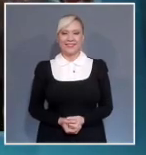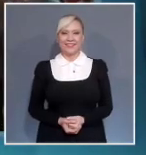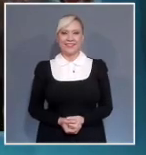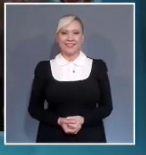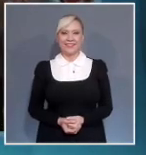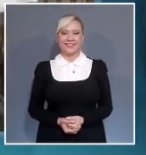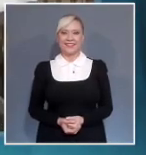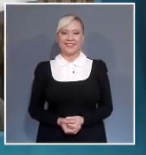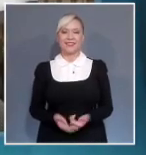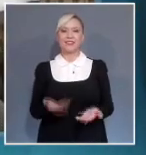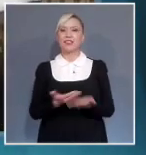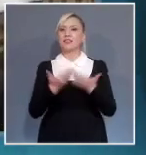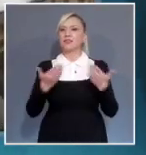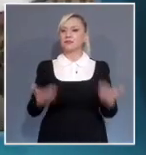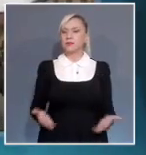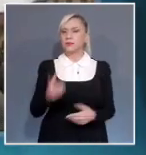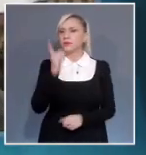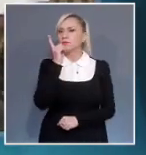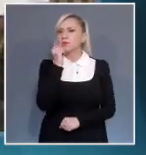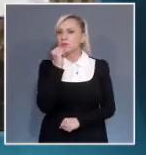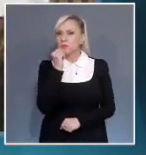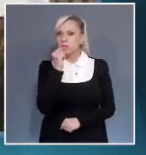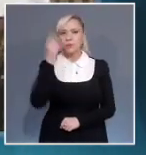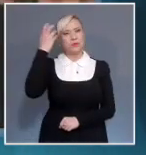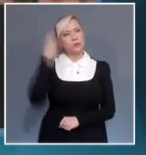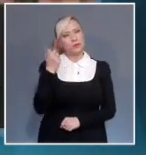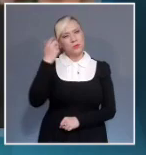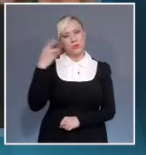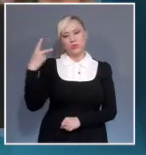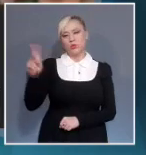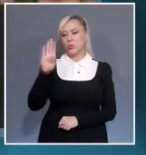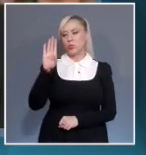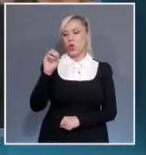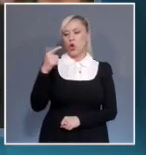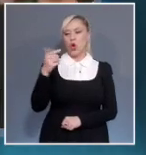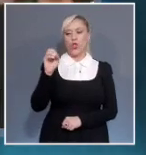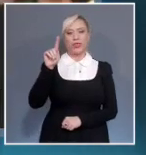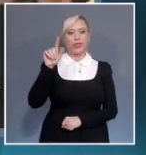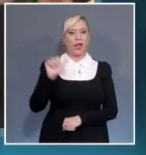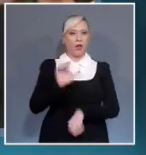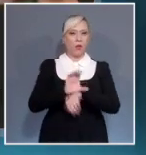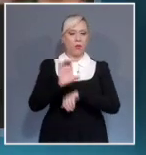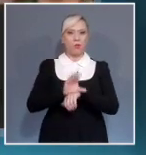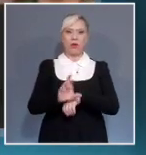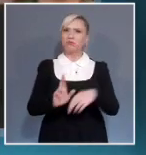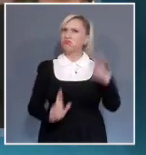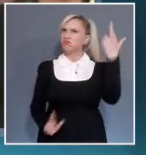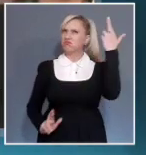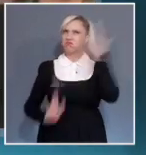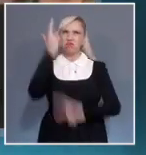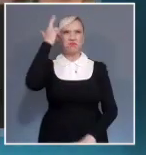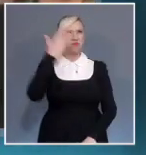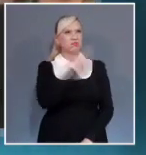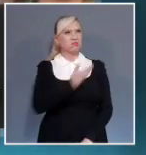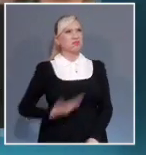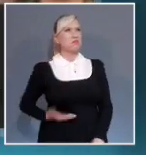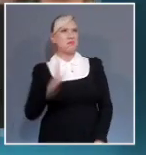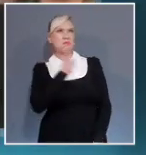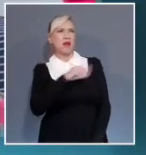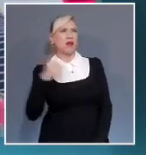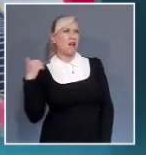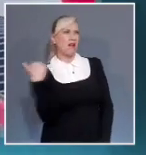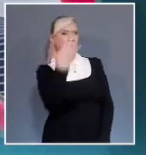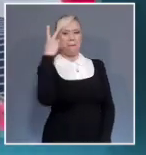Militares y policías retirados de Bogotá protestaron contra la política de seguridad y defensa impuesta por el presidente Gustavo Petro. Se critican los